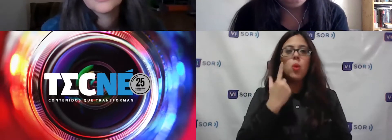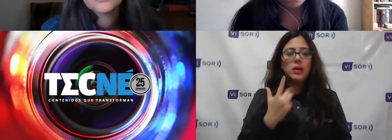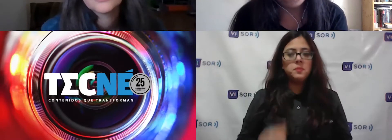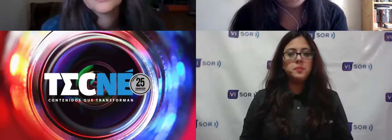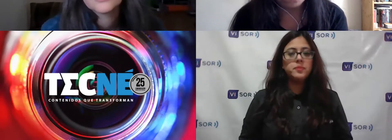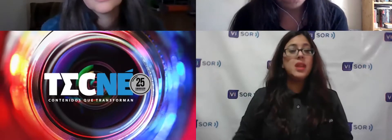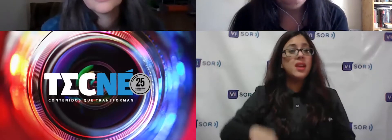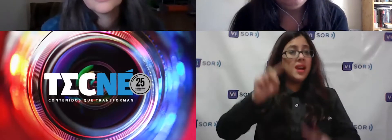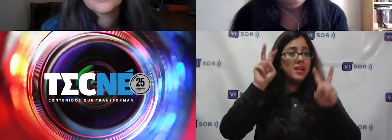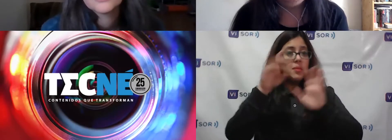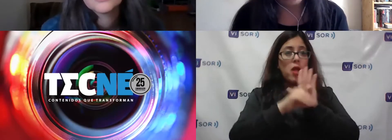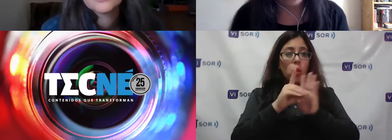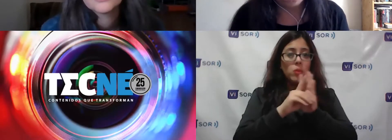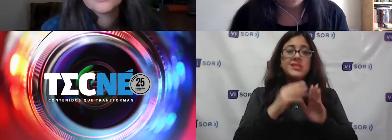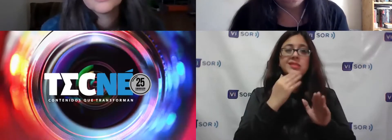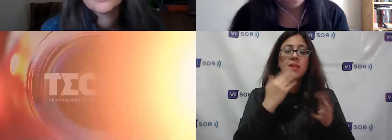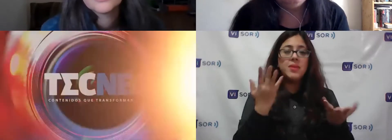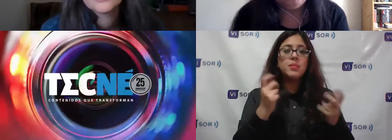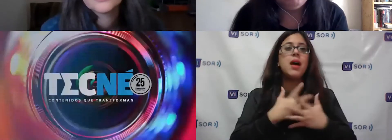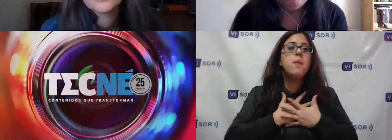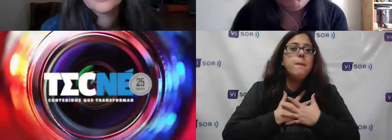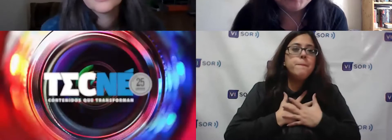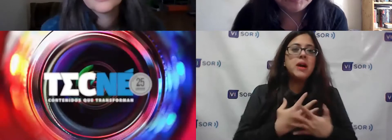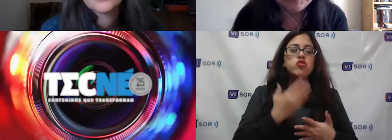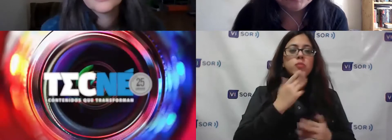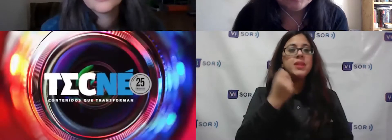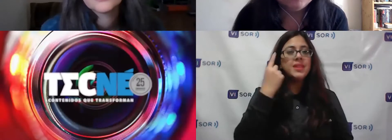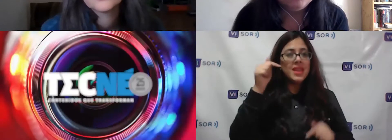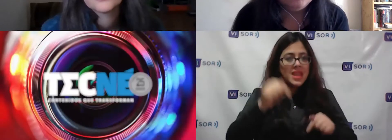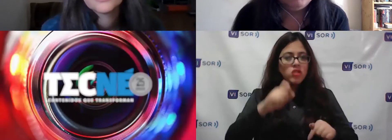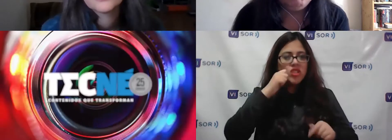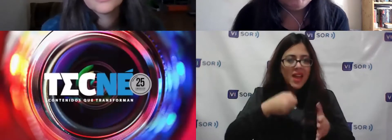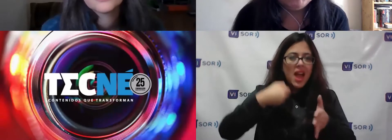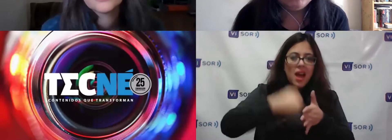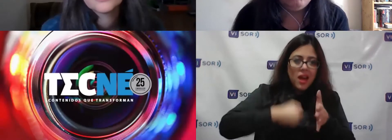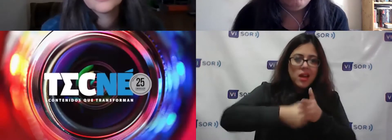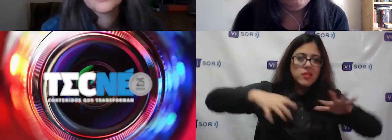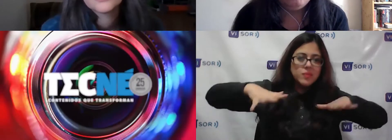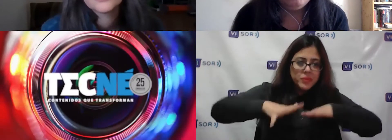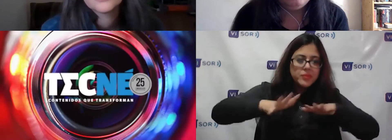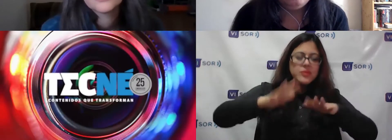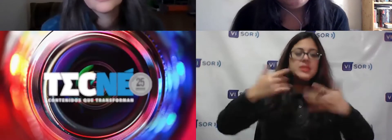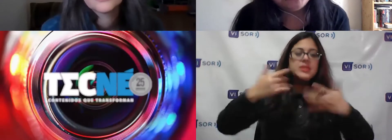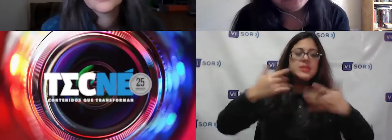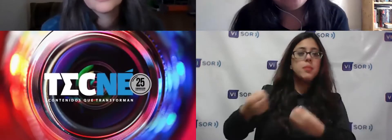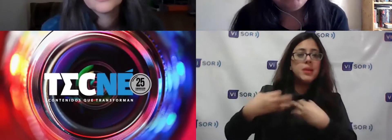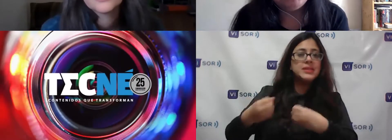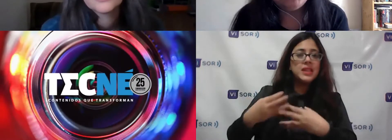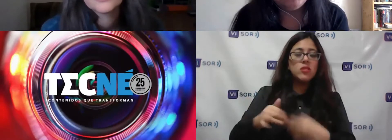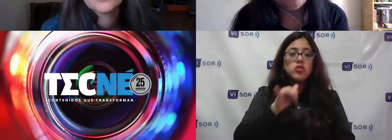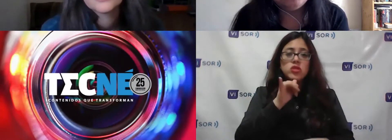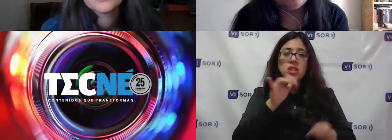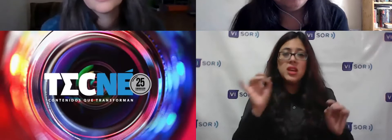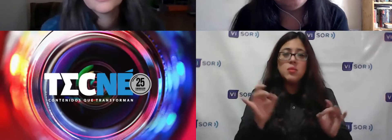documental digamos aparte como de la pasión entender que este un camino de persistencia me ha enseñado no se le quisiese una